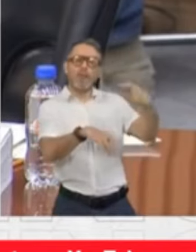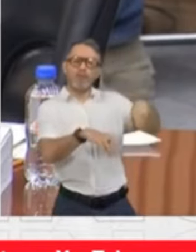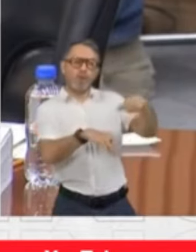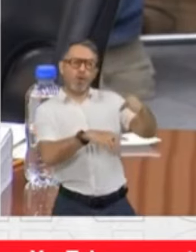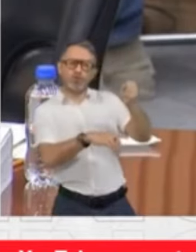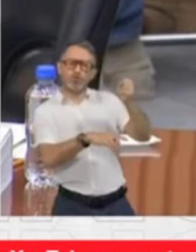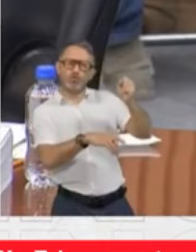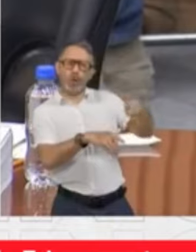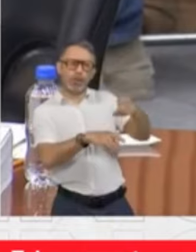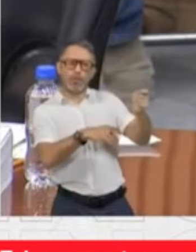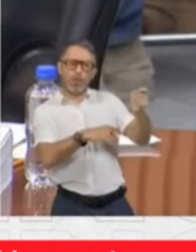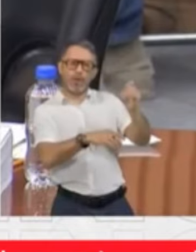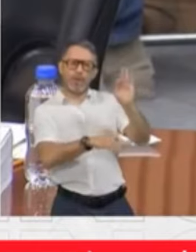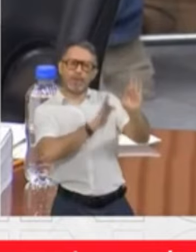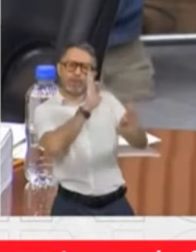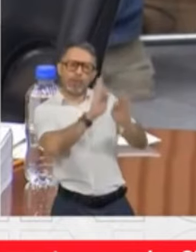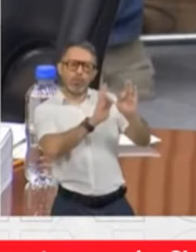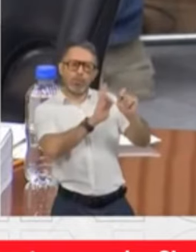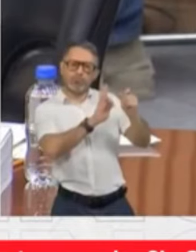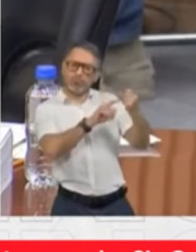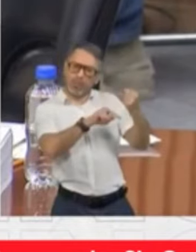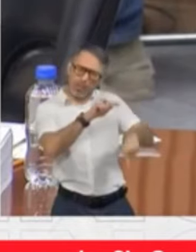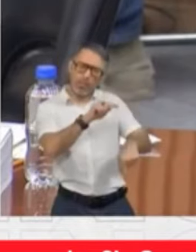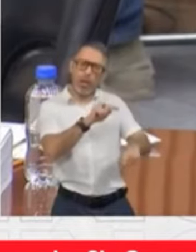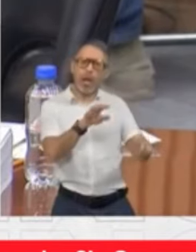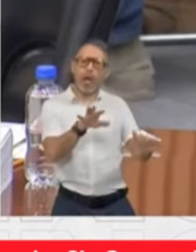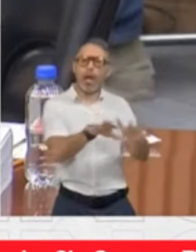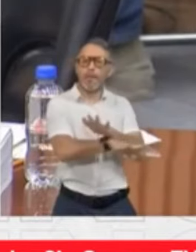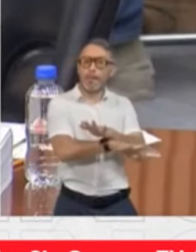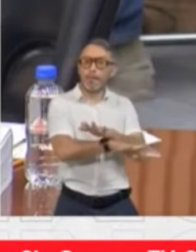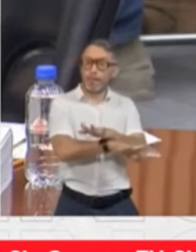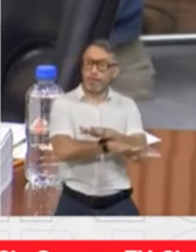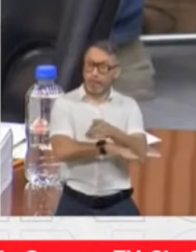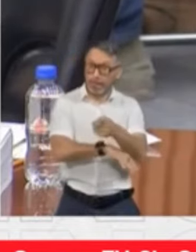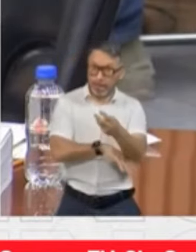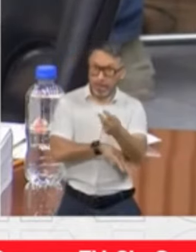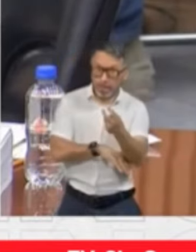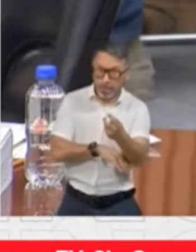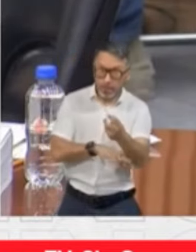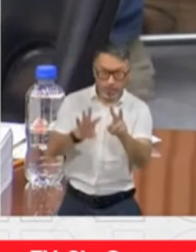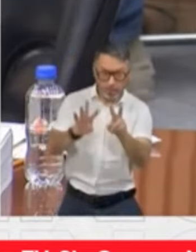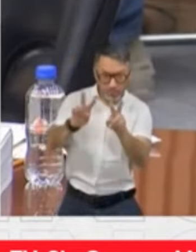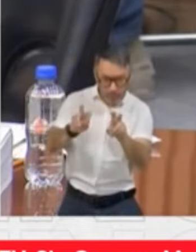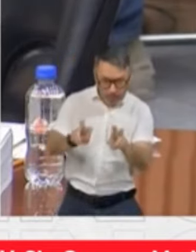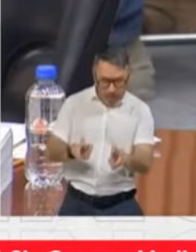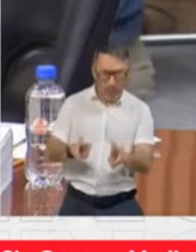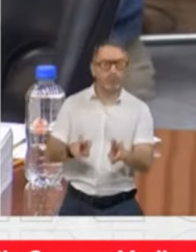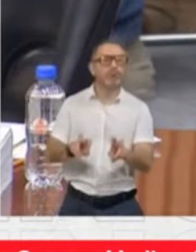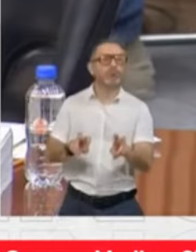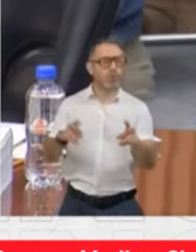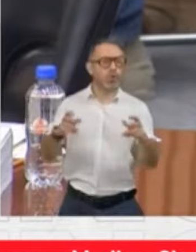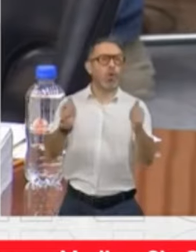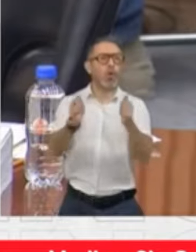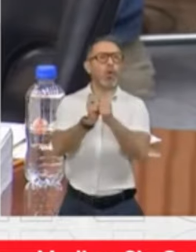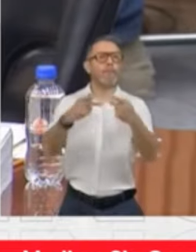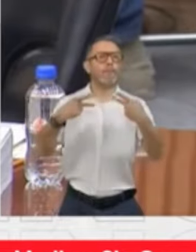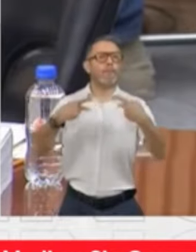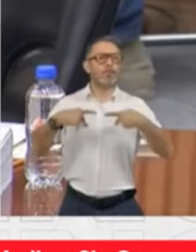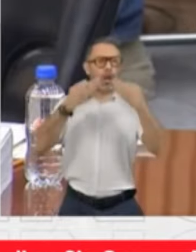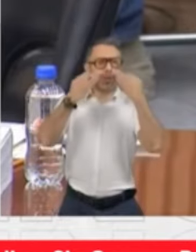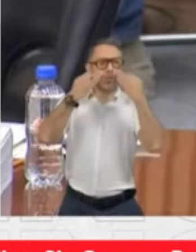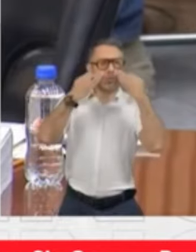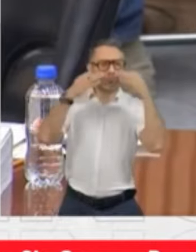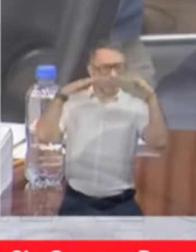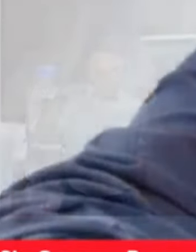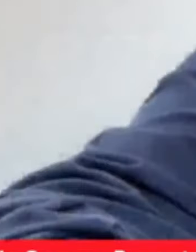Estas ideas son las que se van a contrastar frente a la ciudadanía en los tres debates que